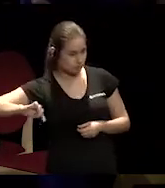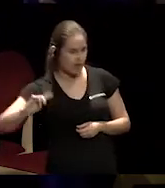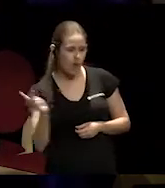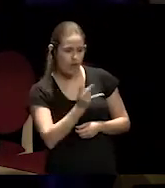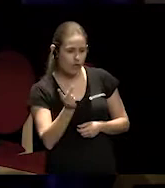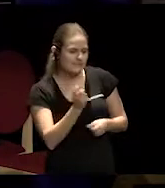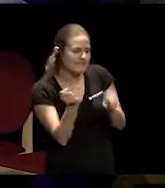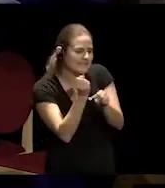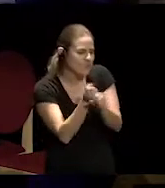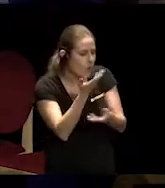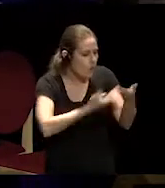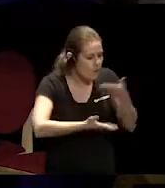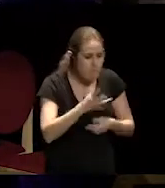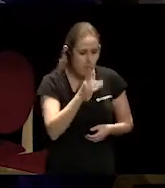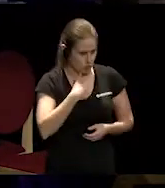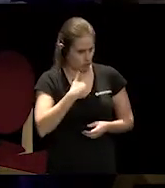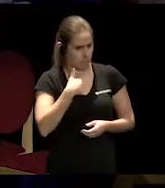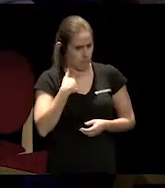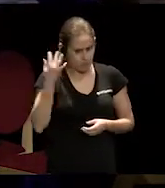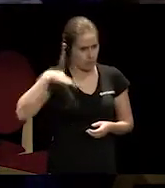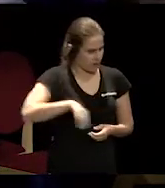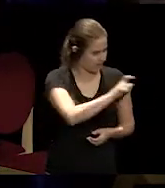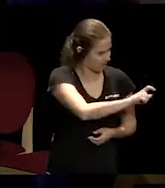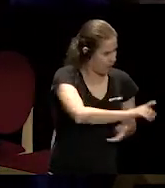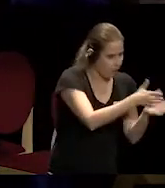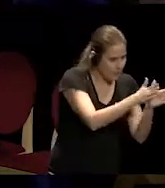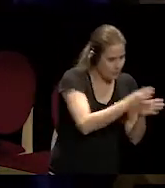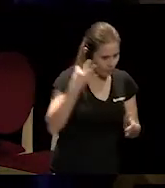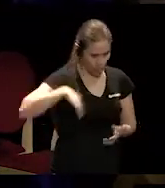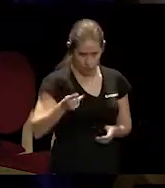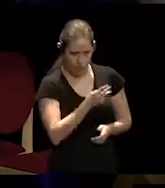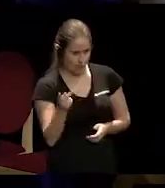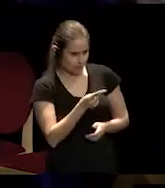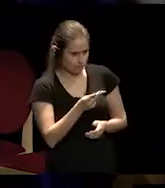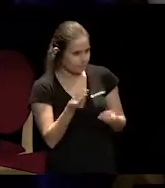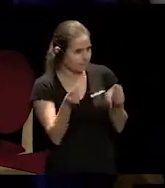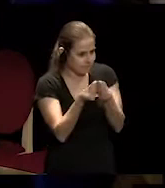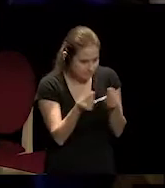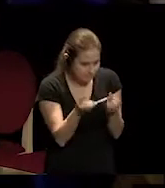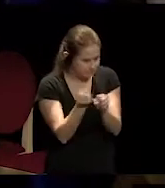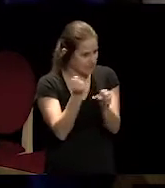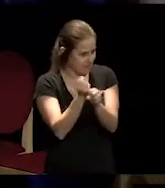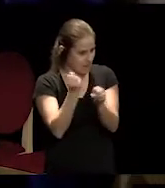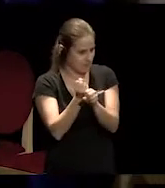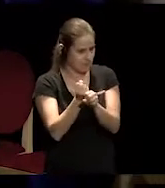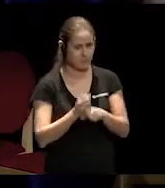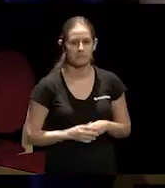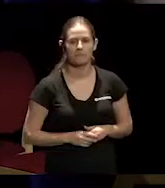Porque yo trabajo con profesionales. Fijaos. Tenemos a nuestra Catherine trabajando con profesionales,